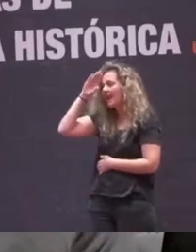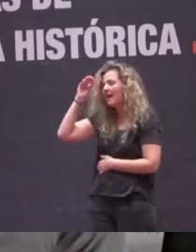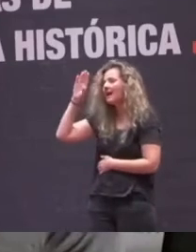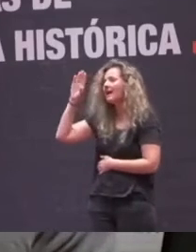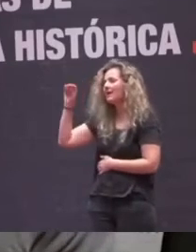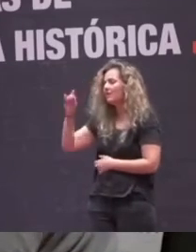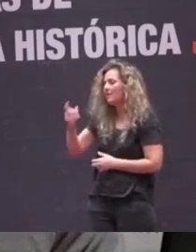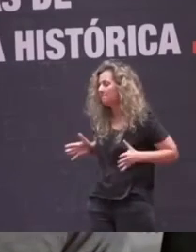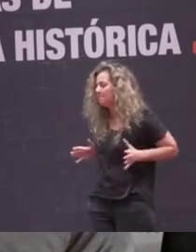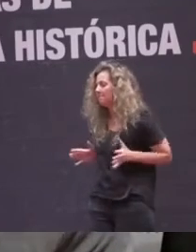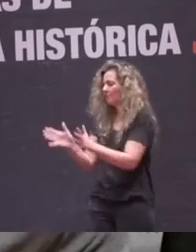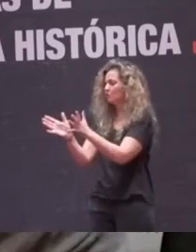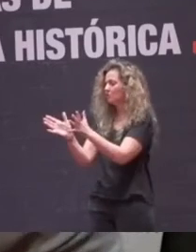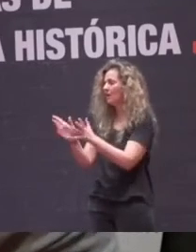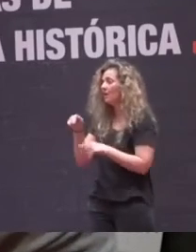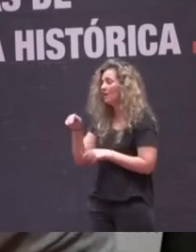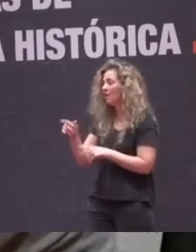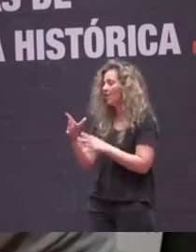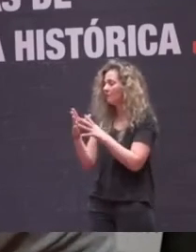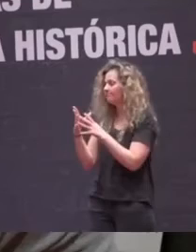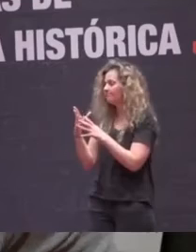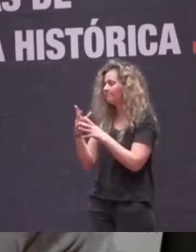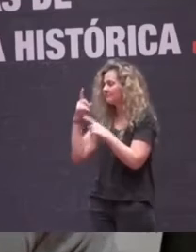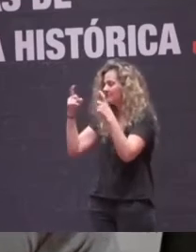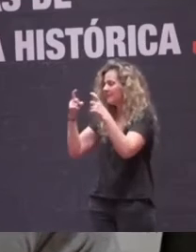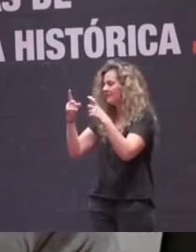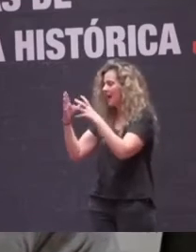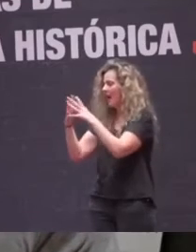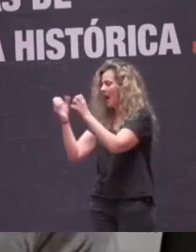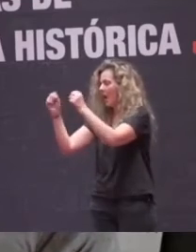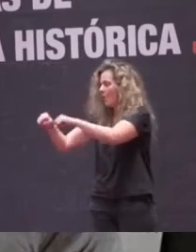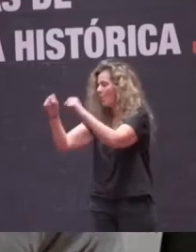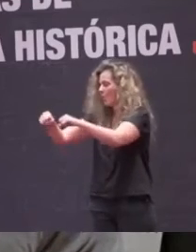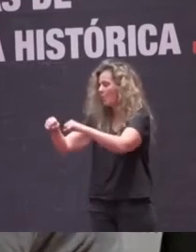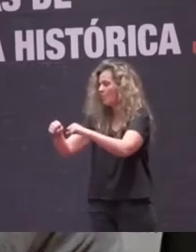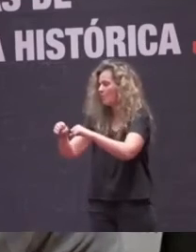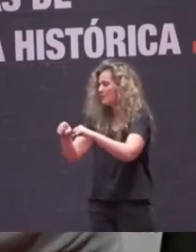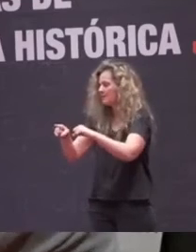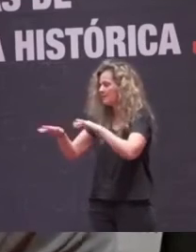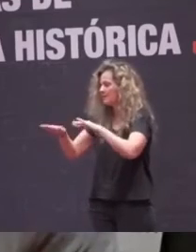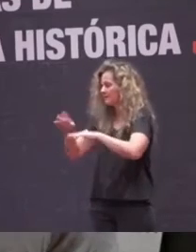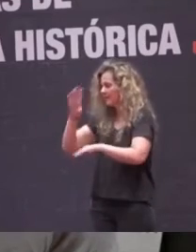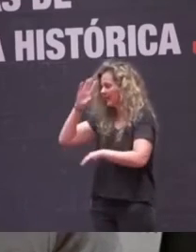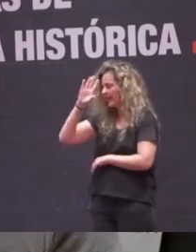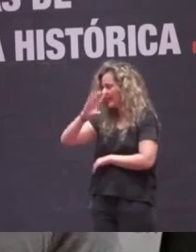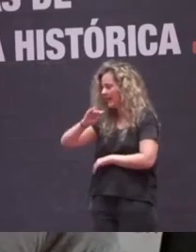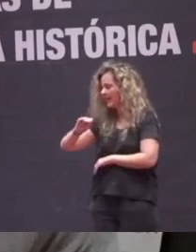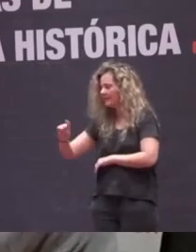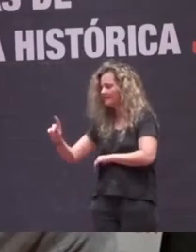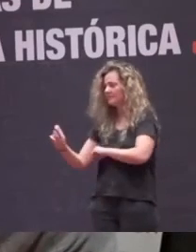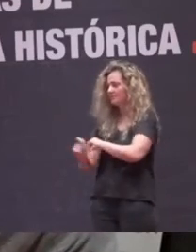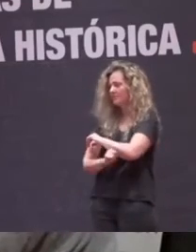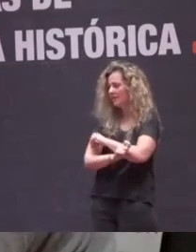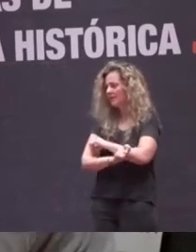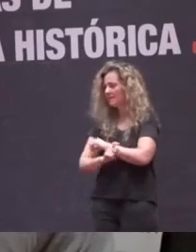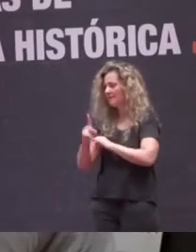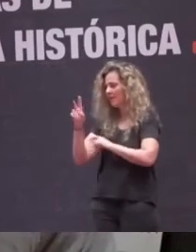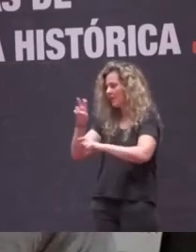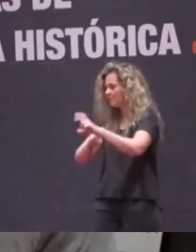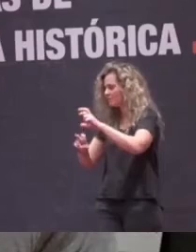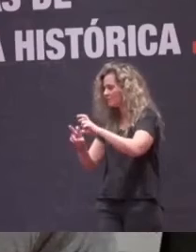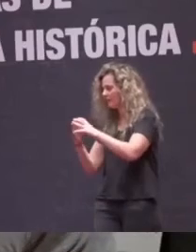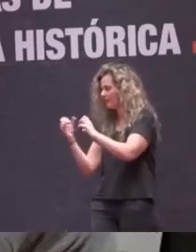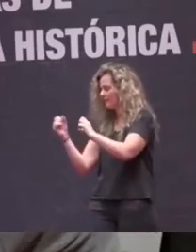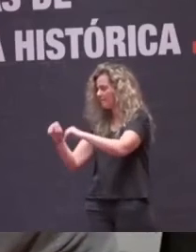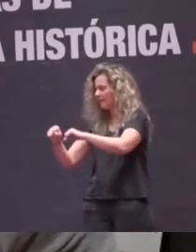de impulsalo, de chegar a eses acordos e de actuar moi intelixentemente para acadar unanimidades, que iso